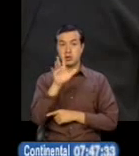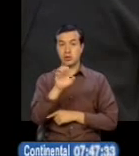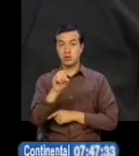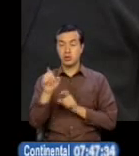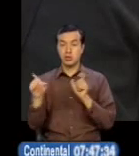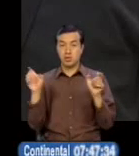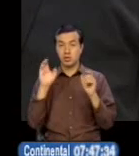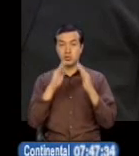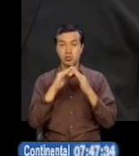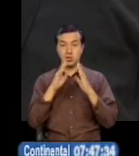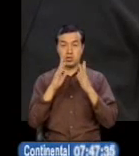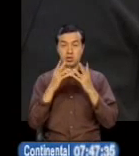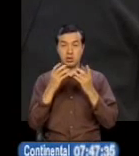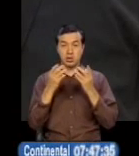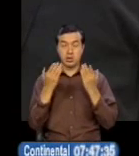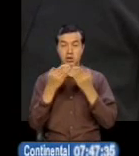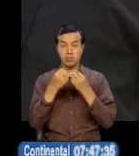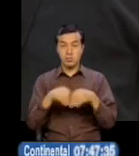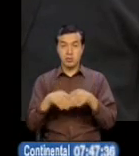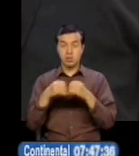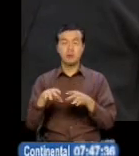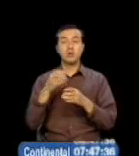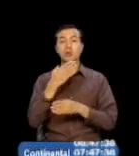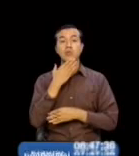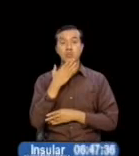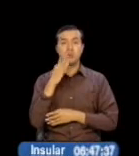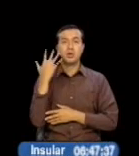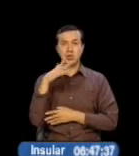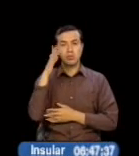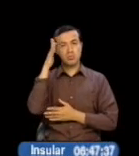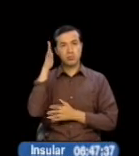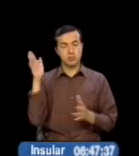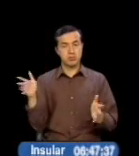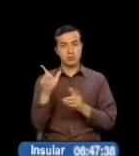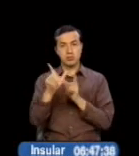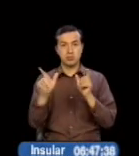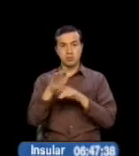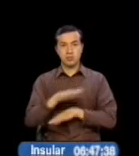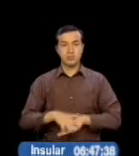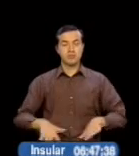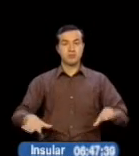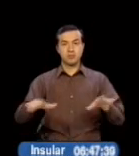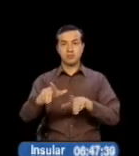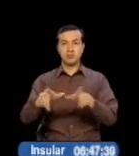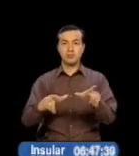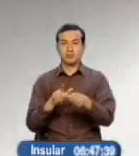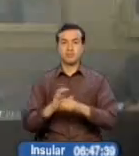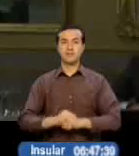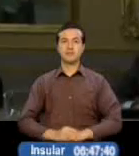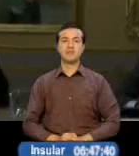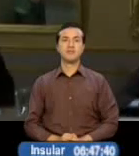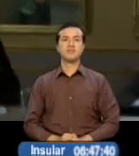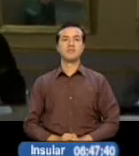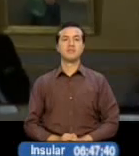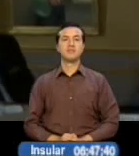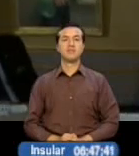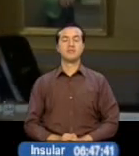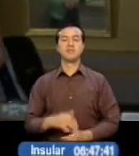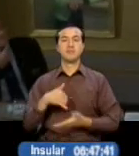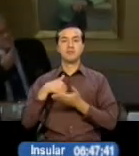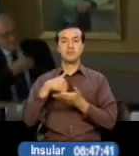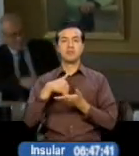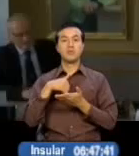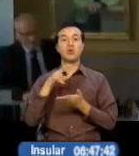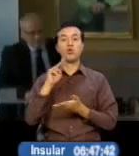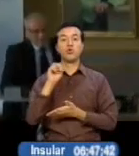que perdieron sus viviendas. Francisco ha dirigido además algunas palabras de ánimo a los habitantes de este pueblo. El premio Nobel de